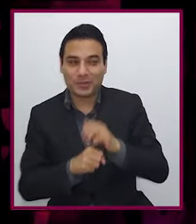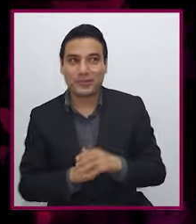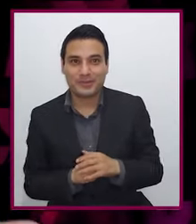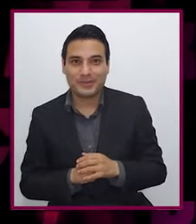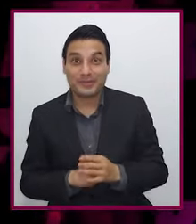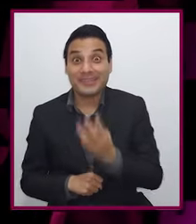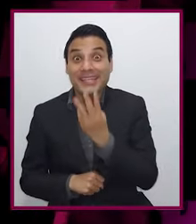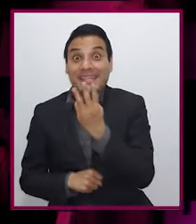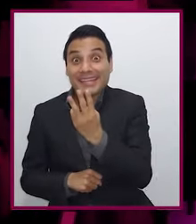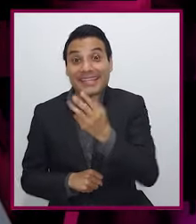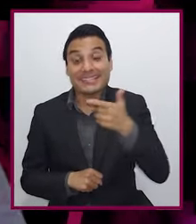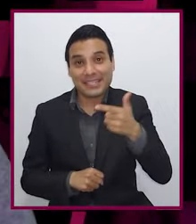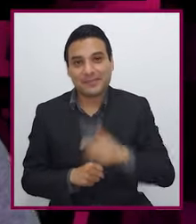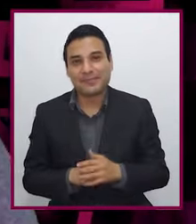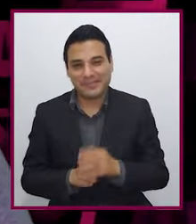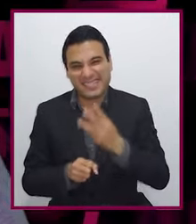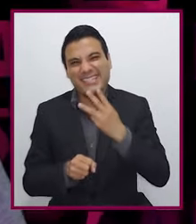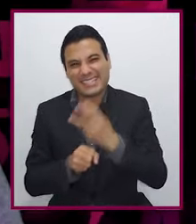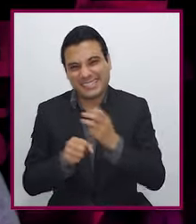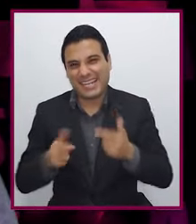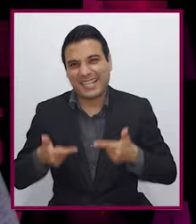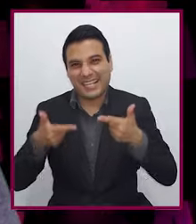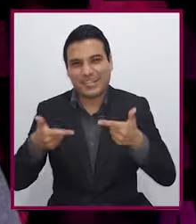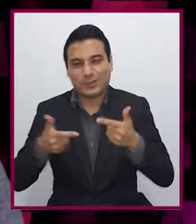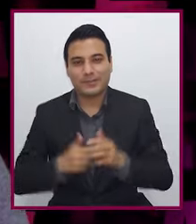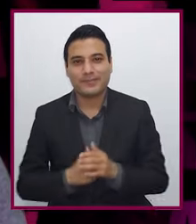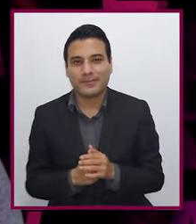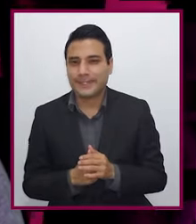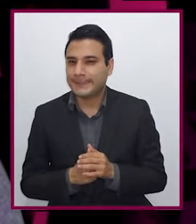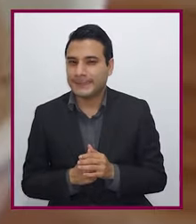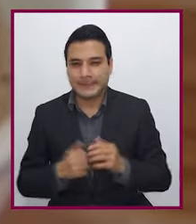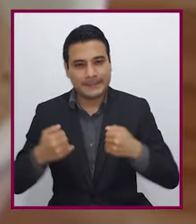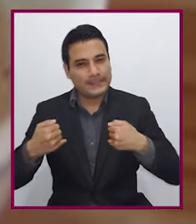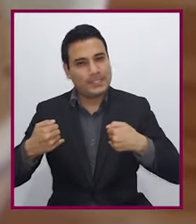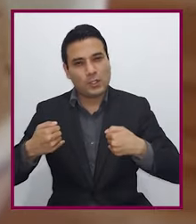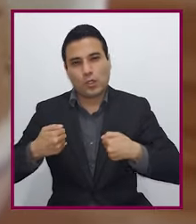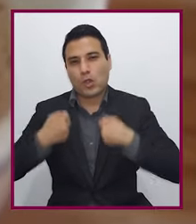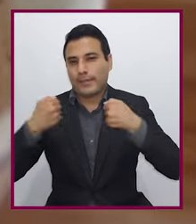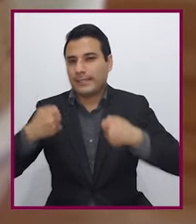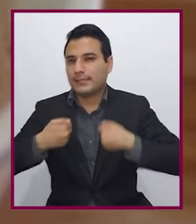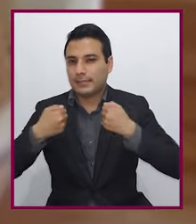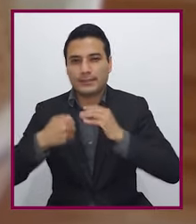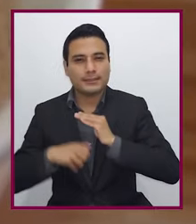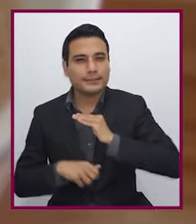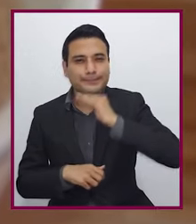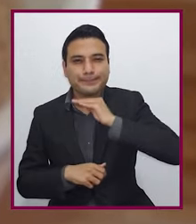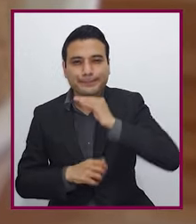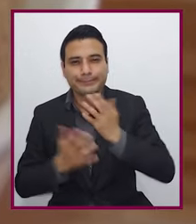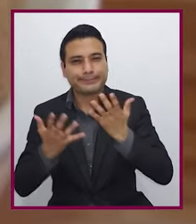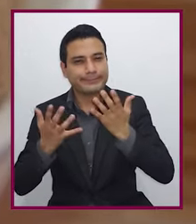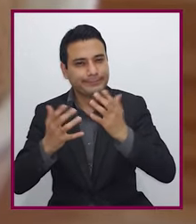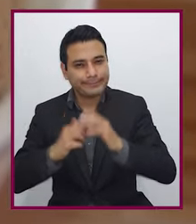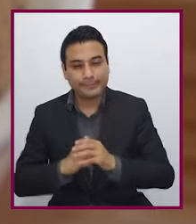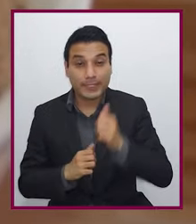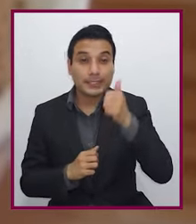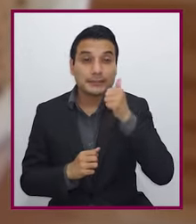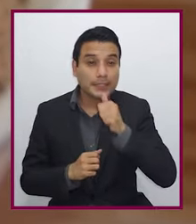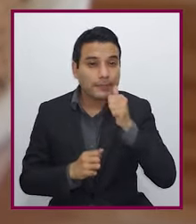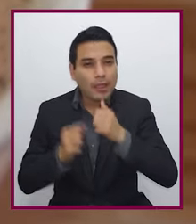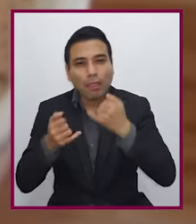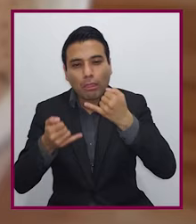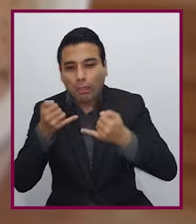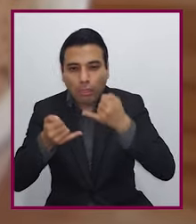Nuestro abuelito, Gaby. Es el 3G. El tercera generación. ¡Ah, qué muchachitos tan